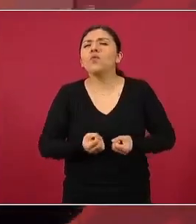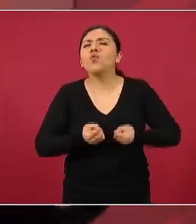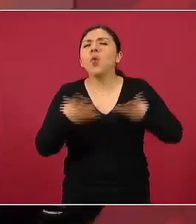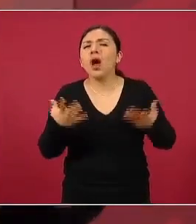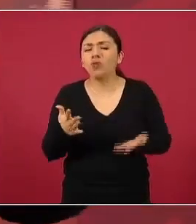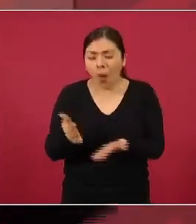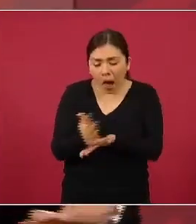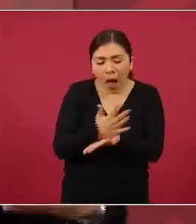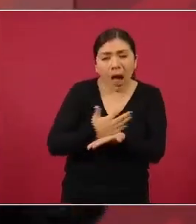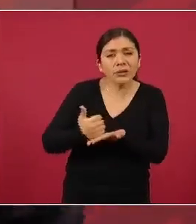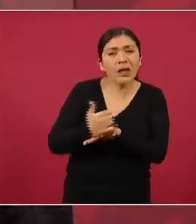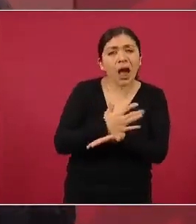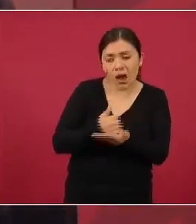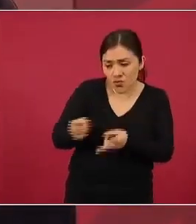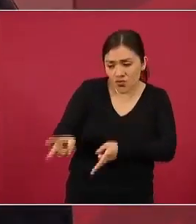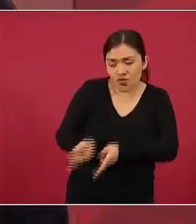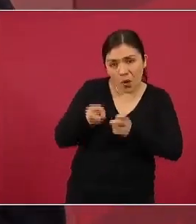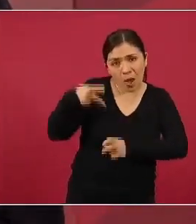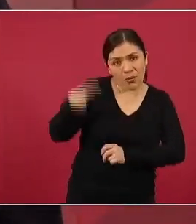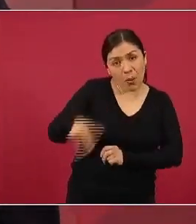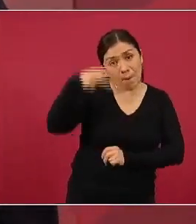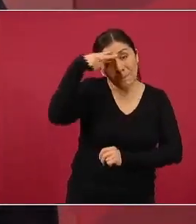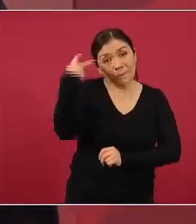de Repsol de México